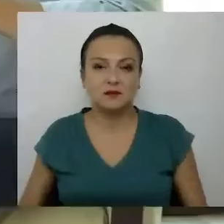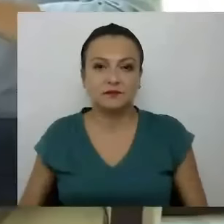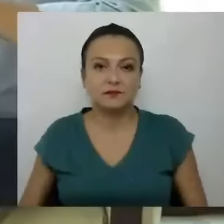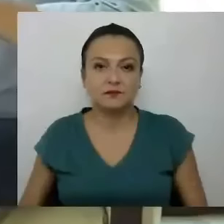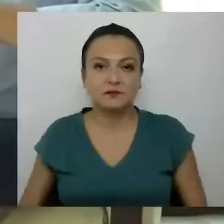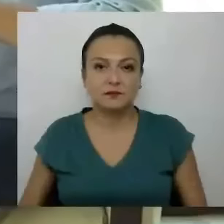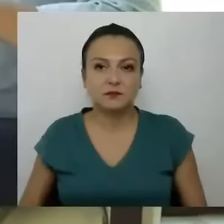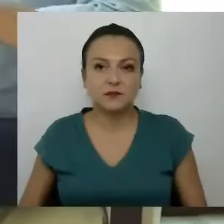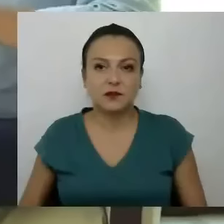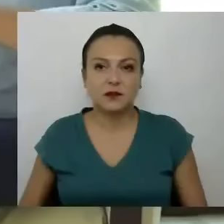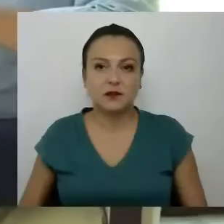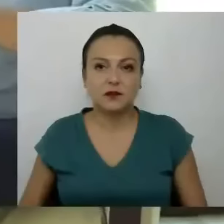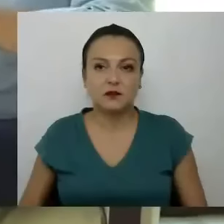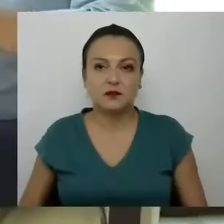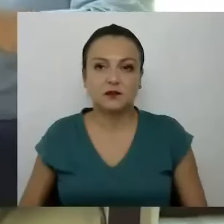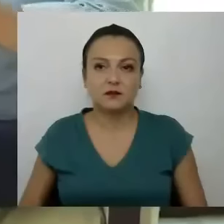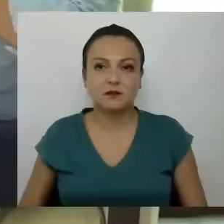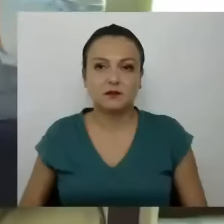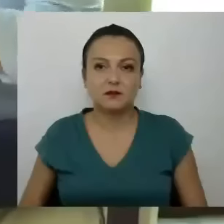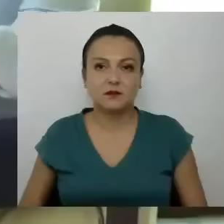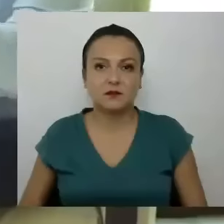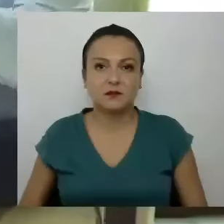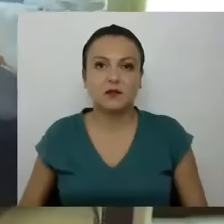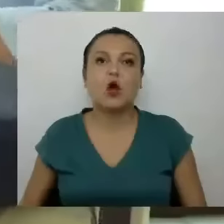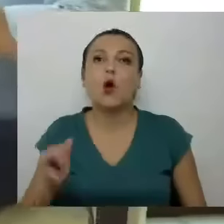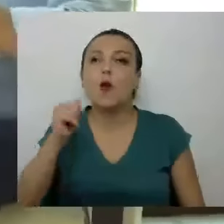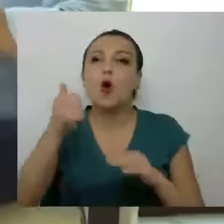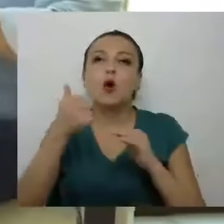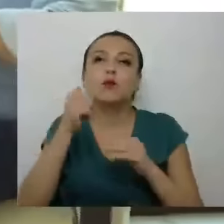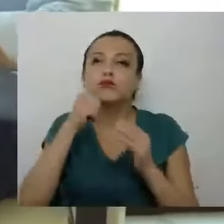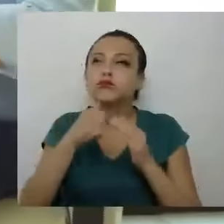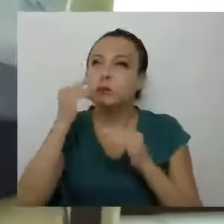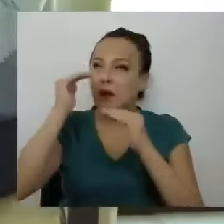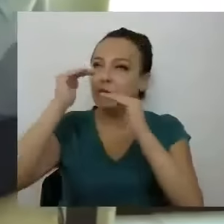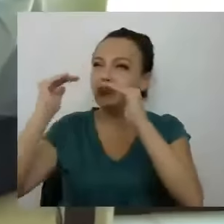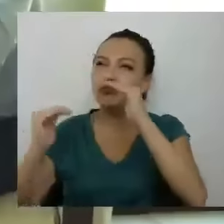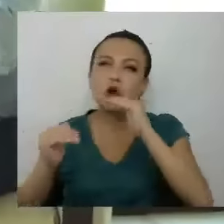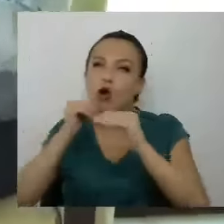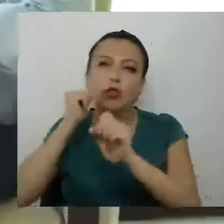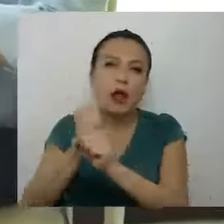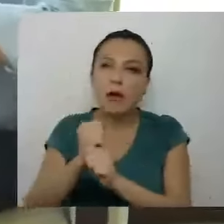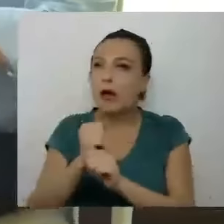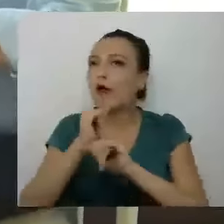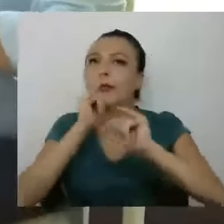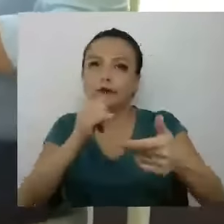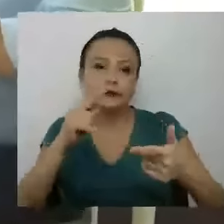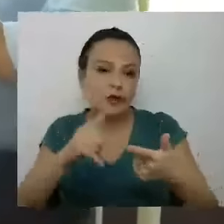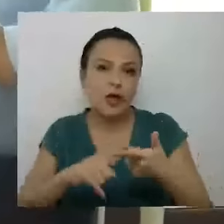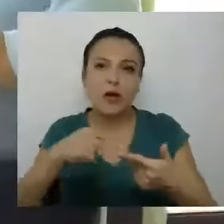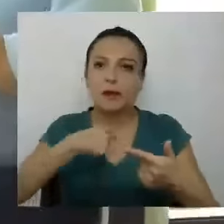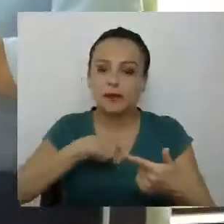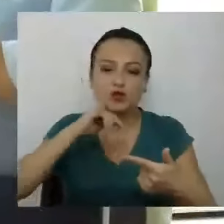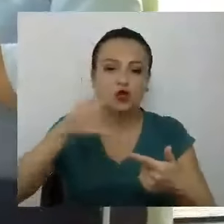en una campaña de descalificar la gestión, de denunciar a Johnny Araya,